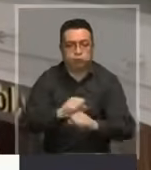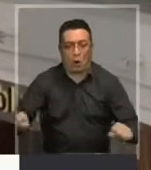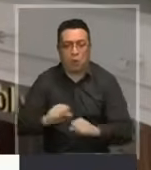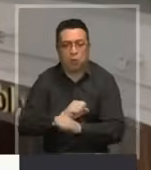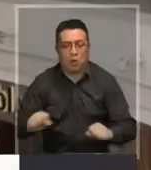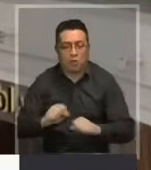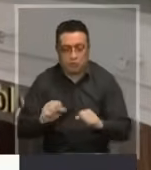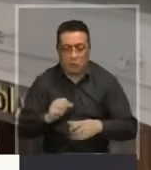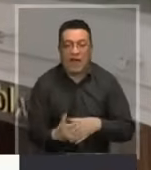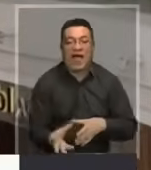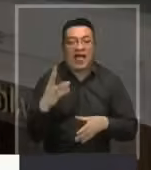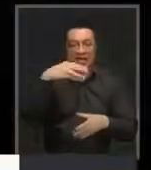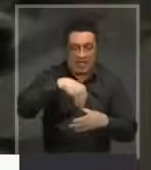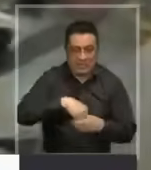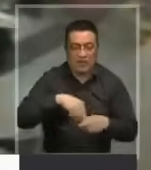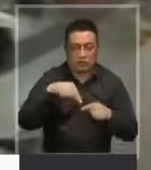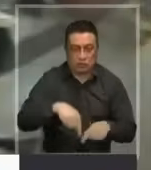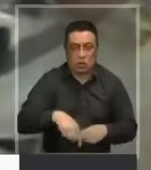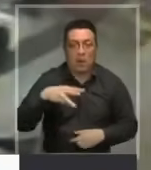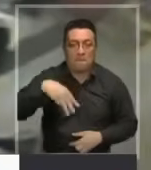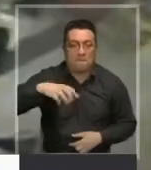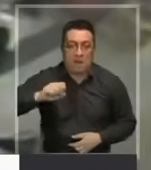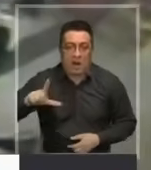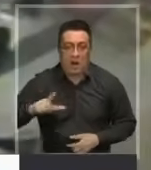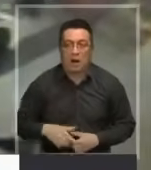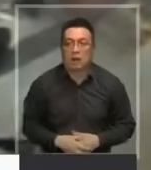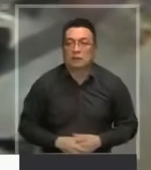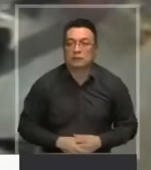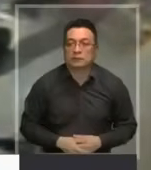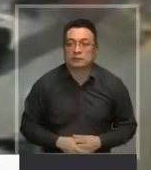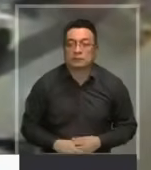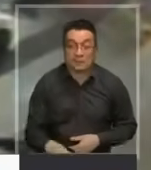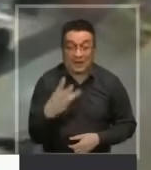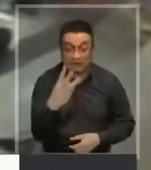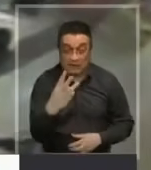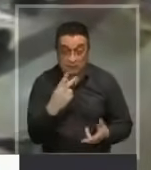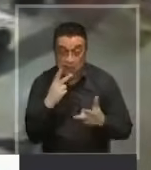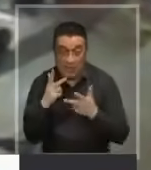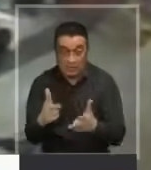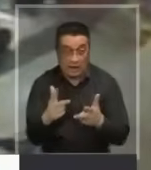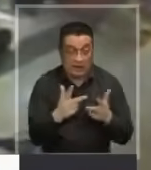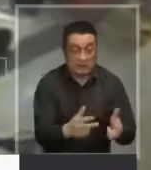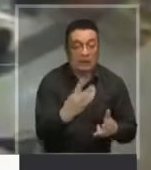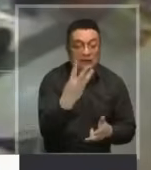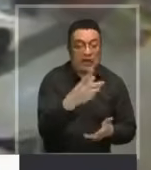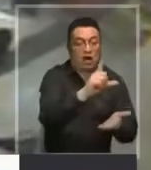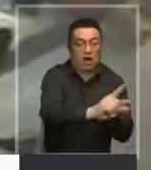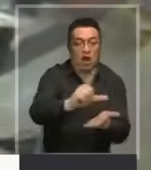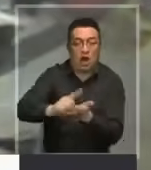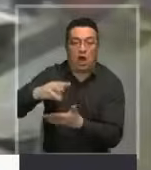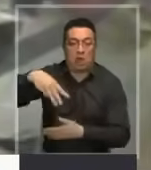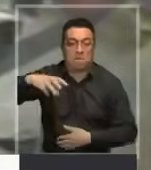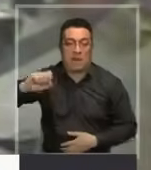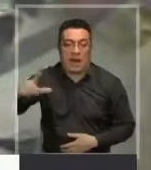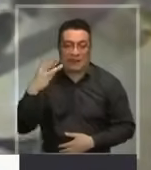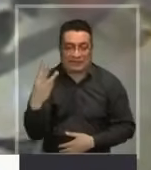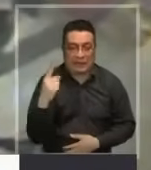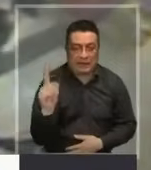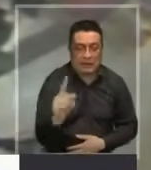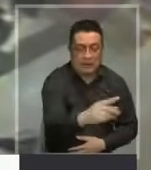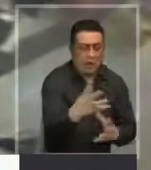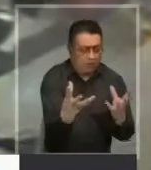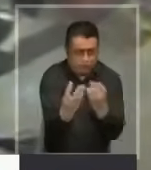al interior de nuestro centro urbano. Tres ataques, tres centros comerciales, tres lugares llenos de